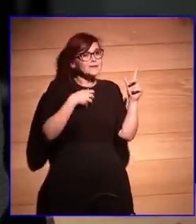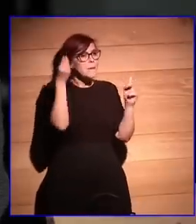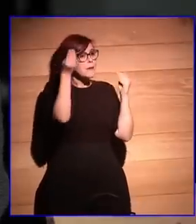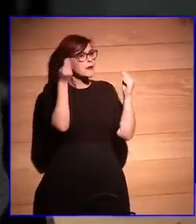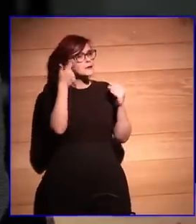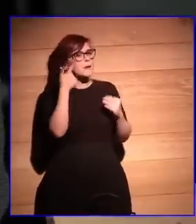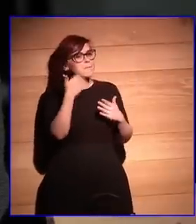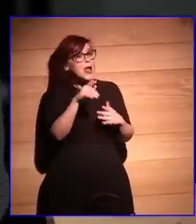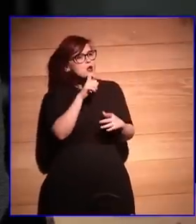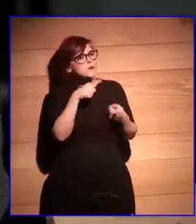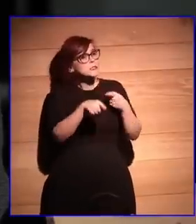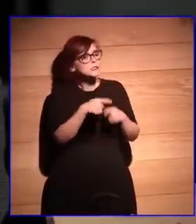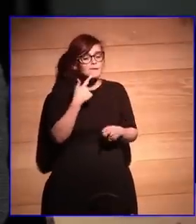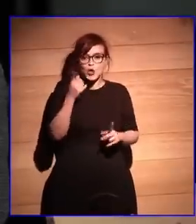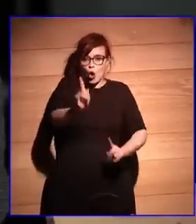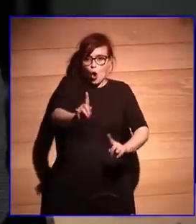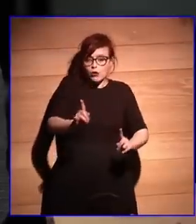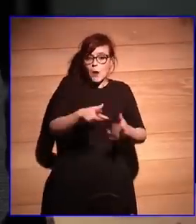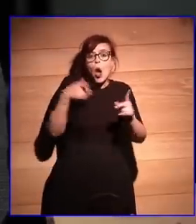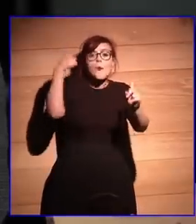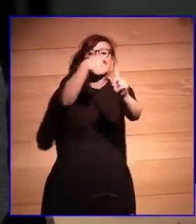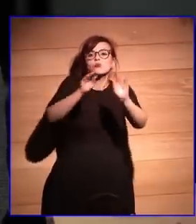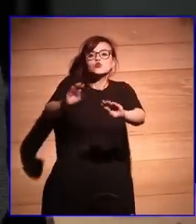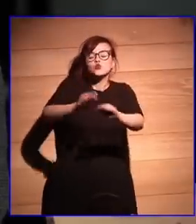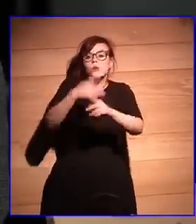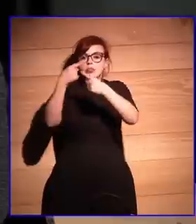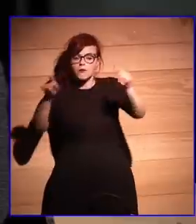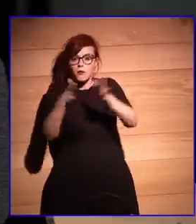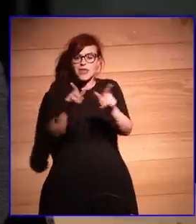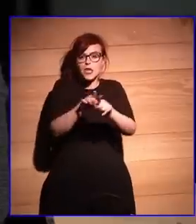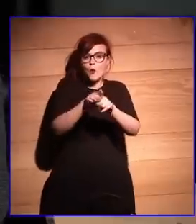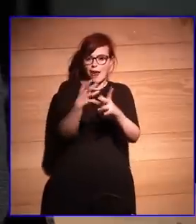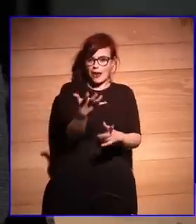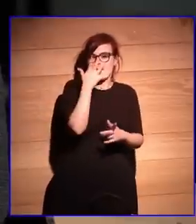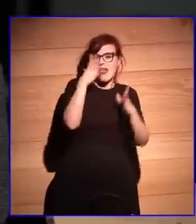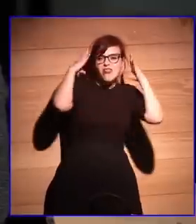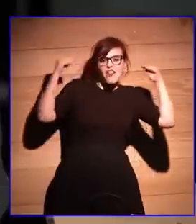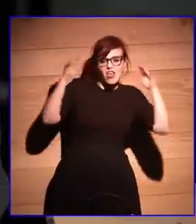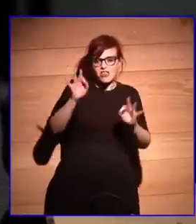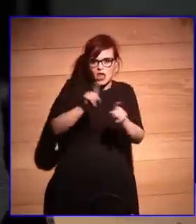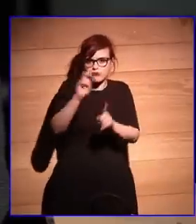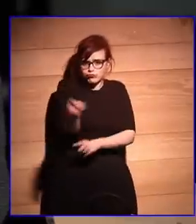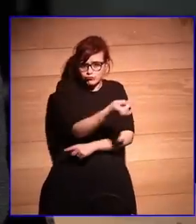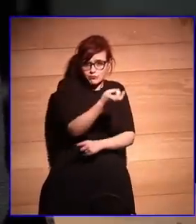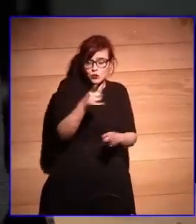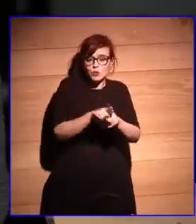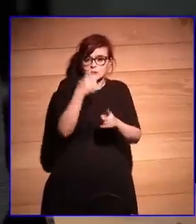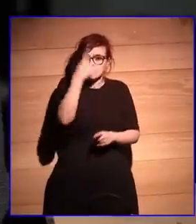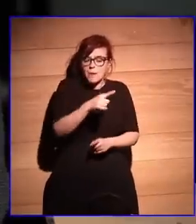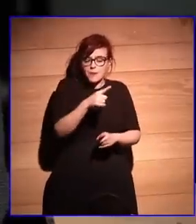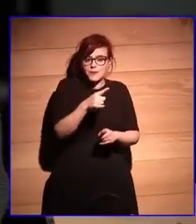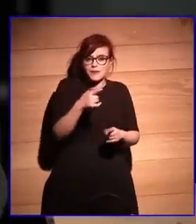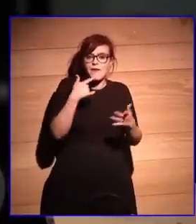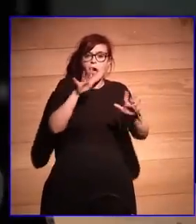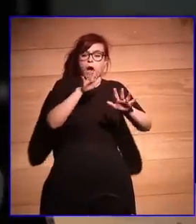No, claro que no. A eso me refiero. Sus objetivos serían los que fueran, como son los de Darth Vader y todos podemos... Lo que sí que es verdad es que hay determinadas